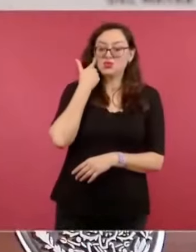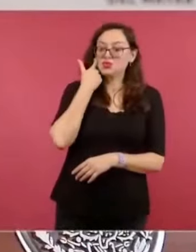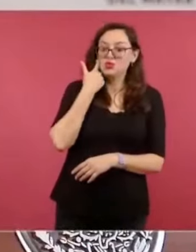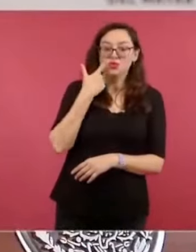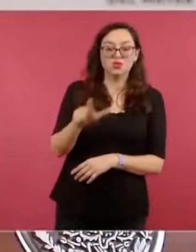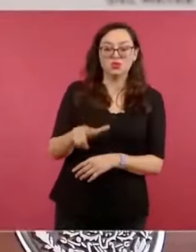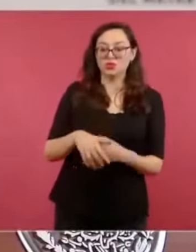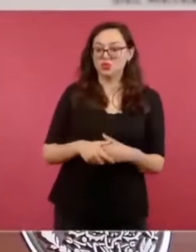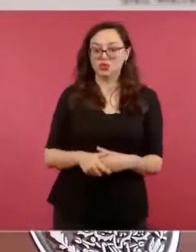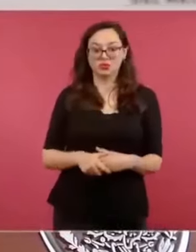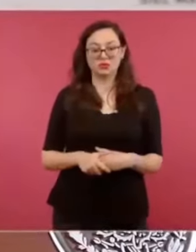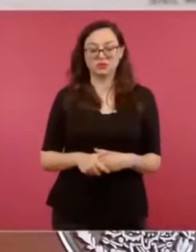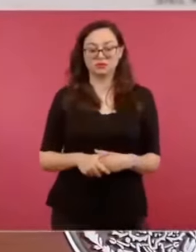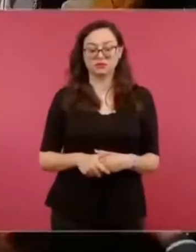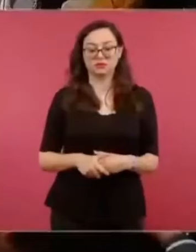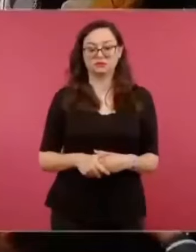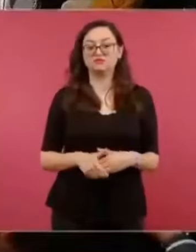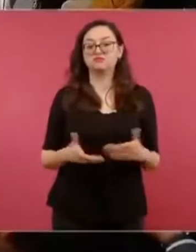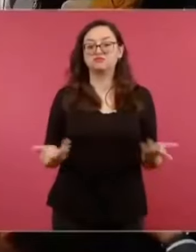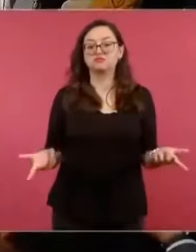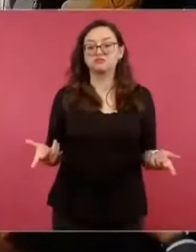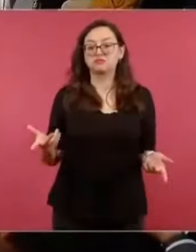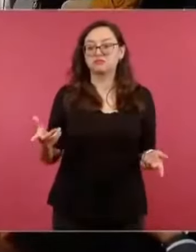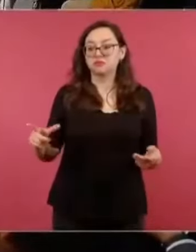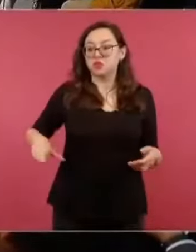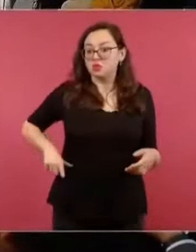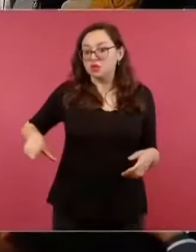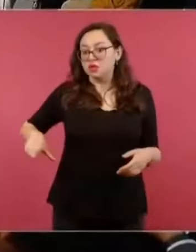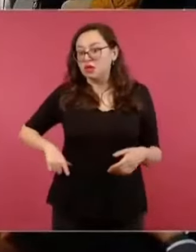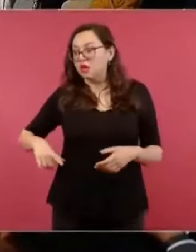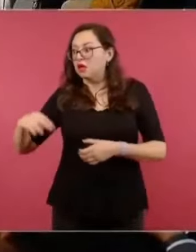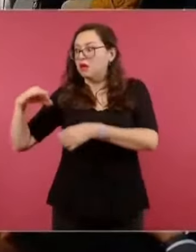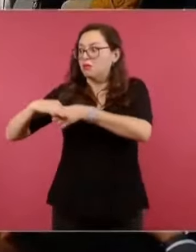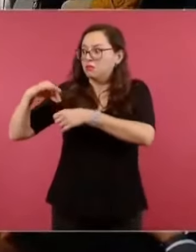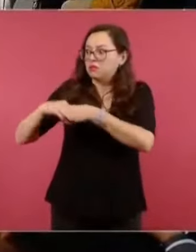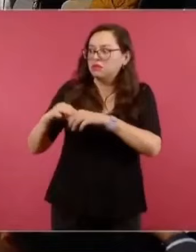Un gobernante débil, pues necesita ir